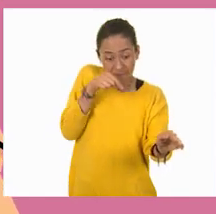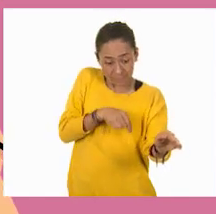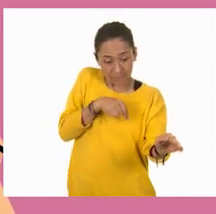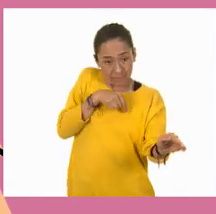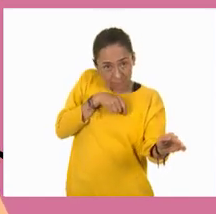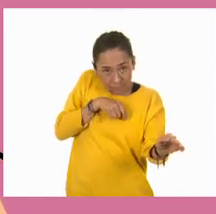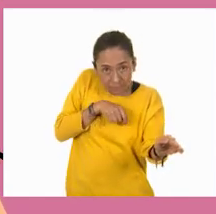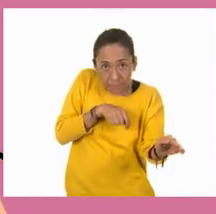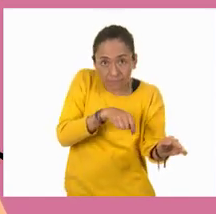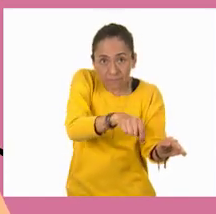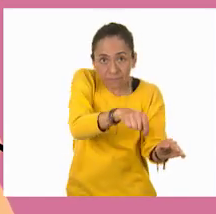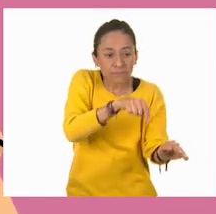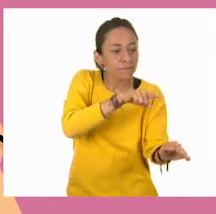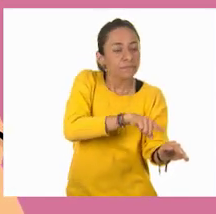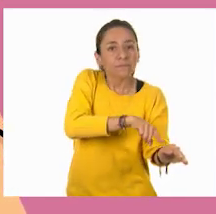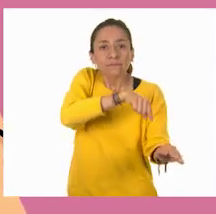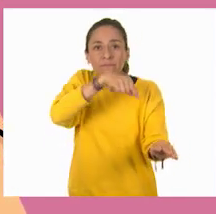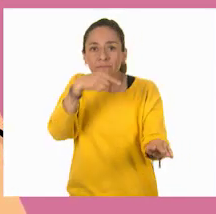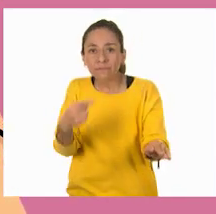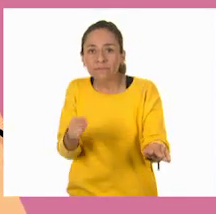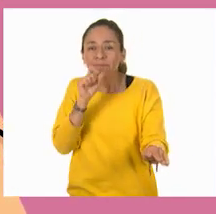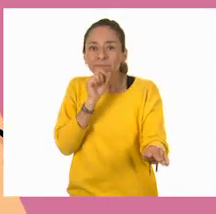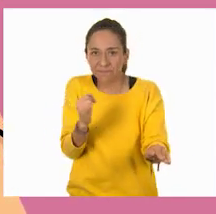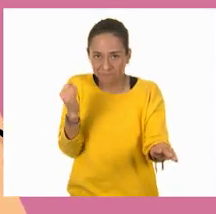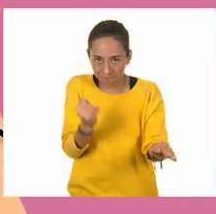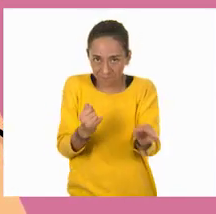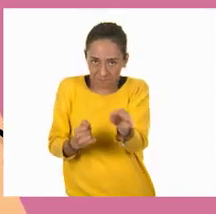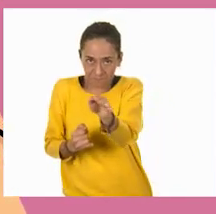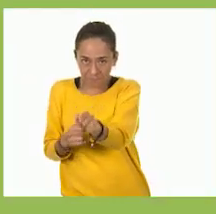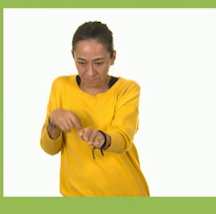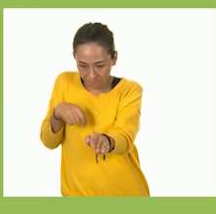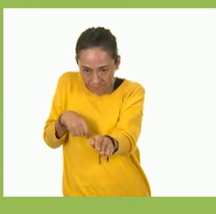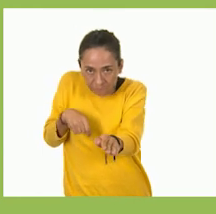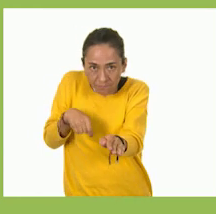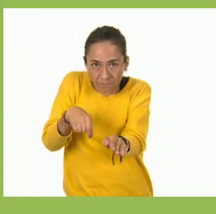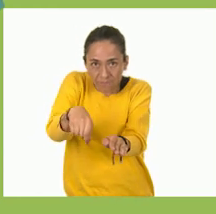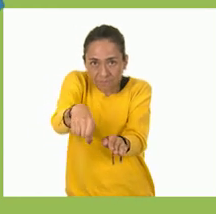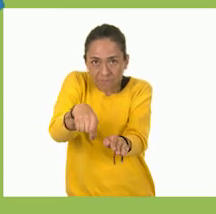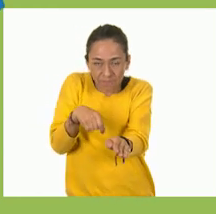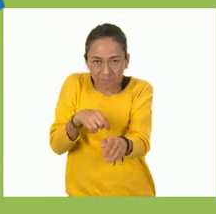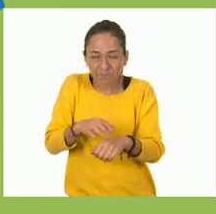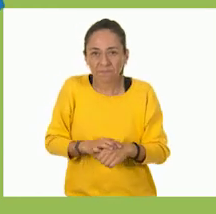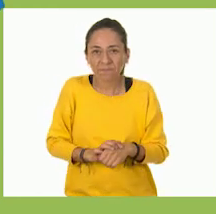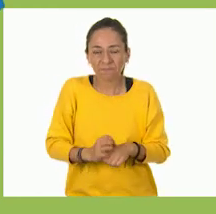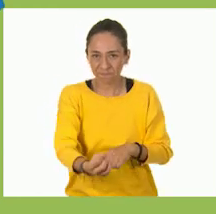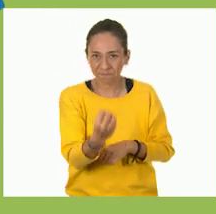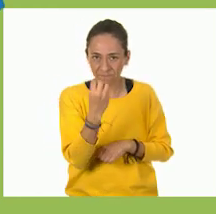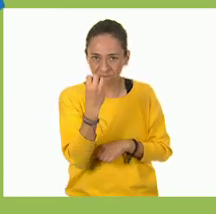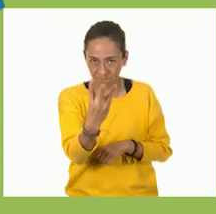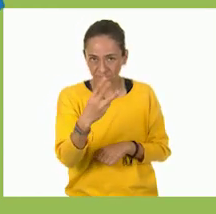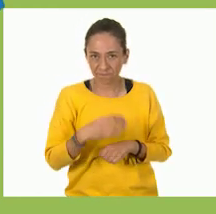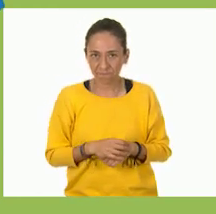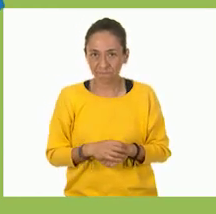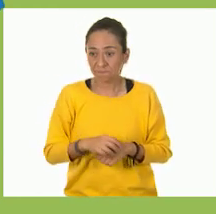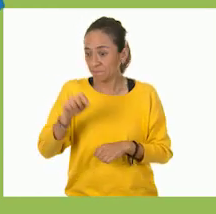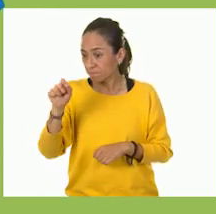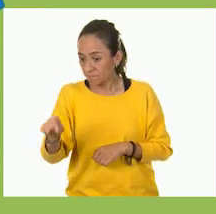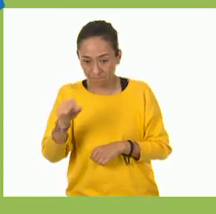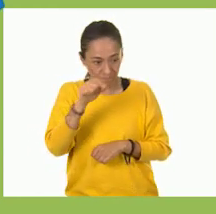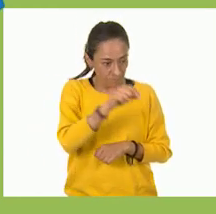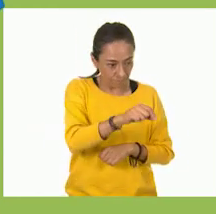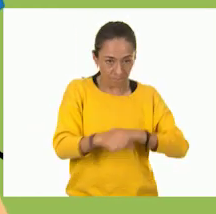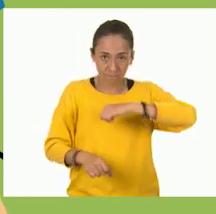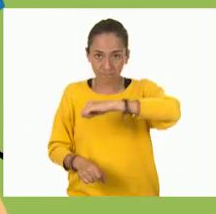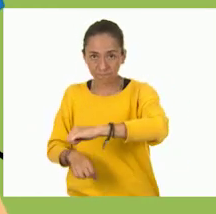arriba. Repite el paso anterior del otro lado de la playera. 3. Traza la línea